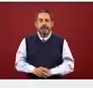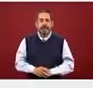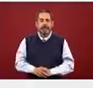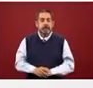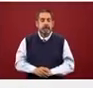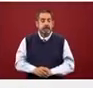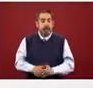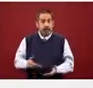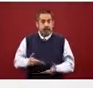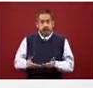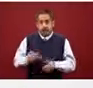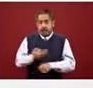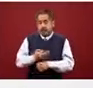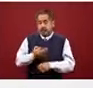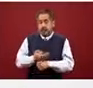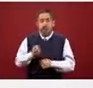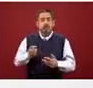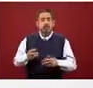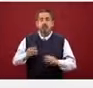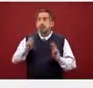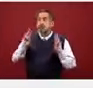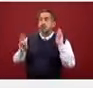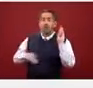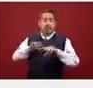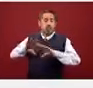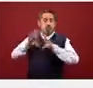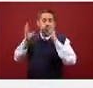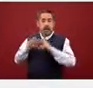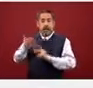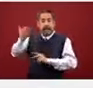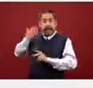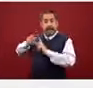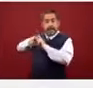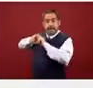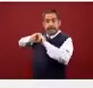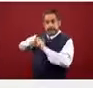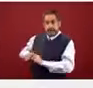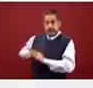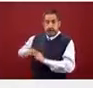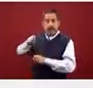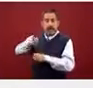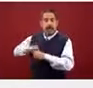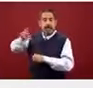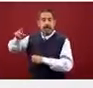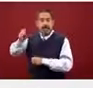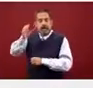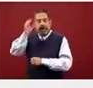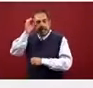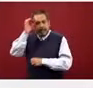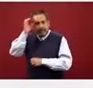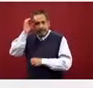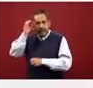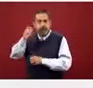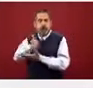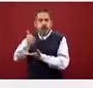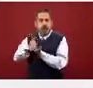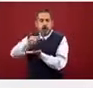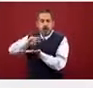Hasta el momento, en el mundo, desde que inició la epidemia en Wuhan, China, en los primeros días de